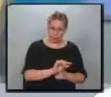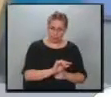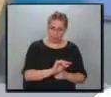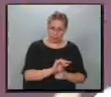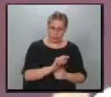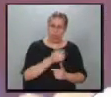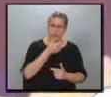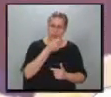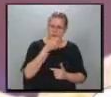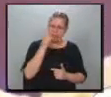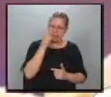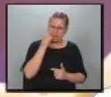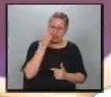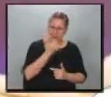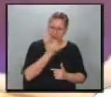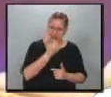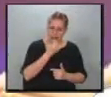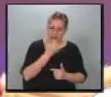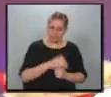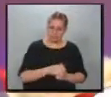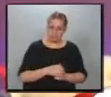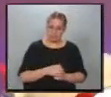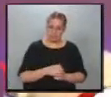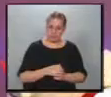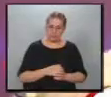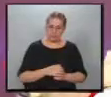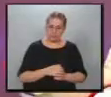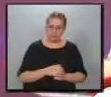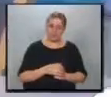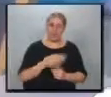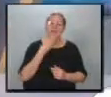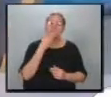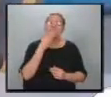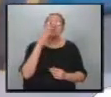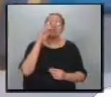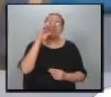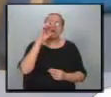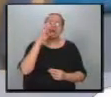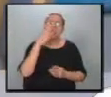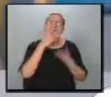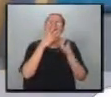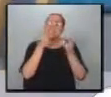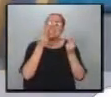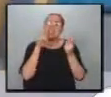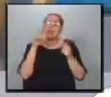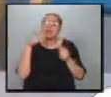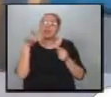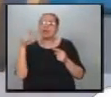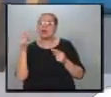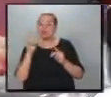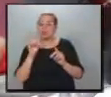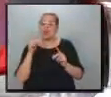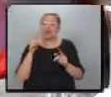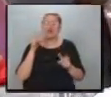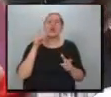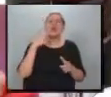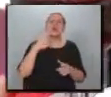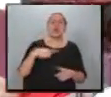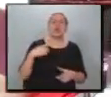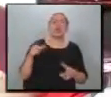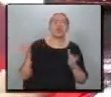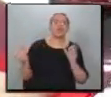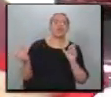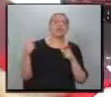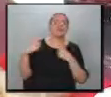poca madera, es en la boca mucho más ligero que este otro, que además lo muestra el color ya, ¿no? O sea, acá hay un color